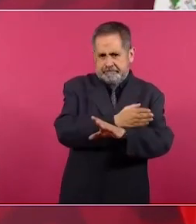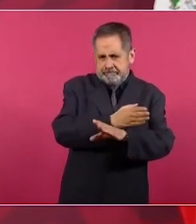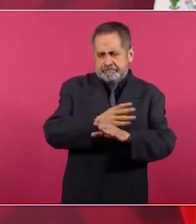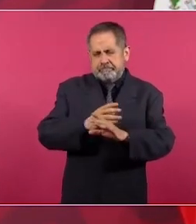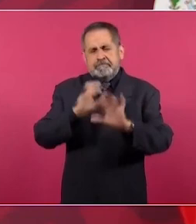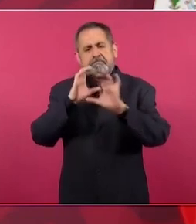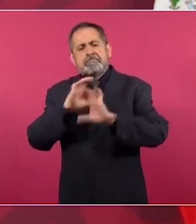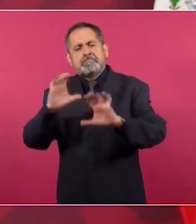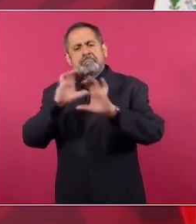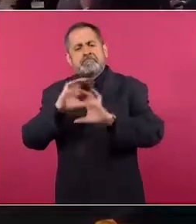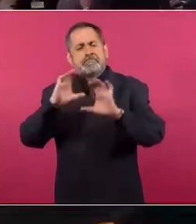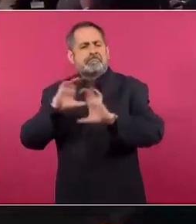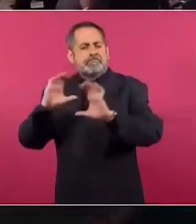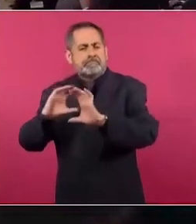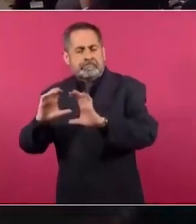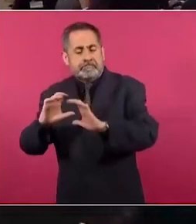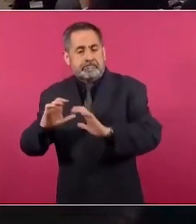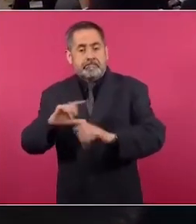grito.